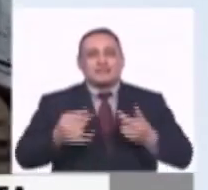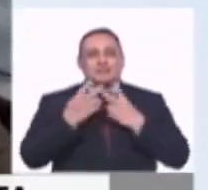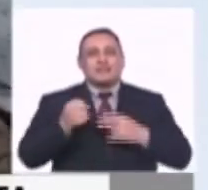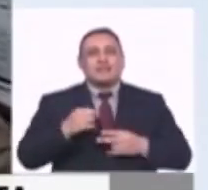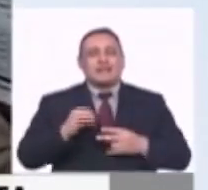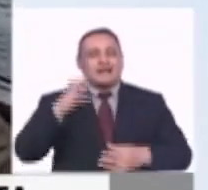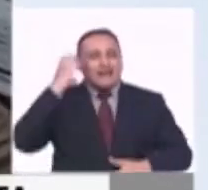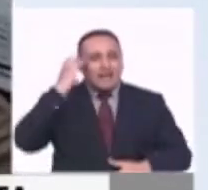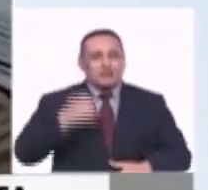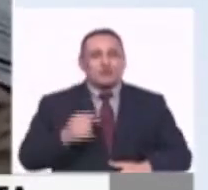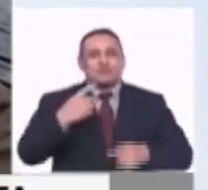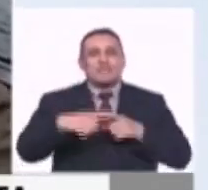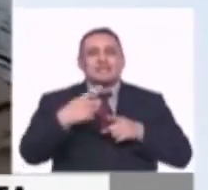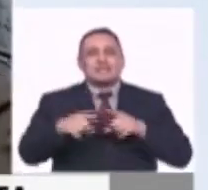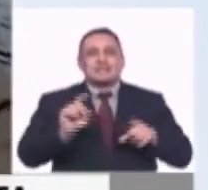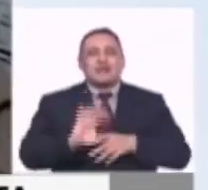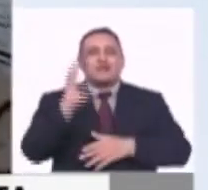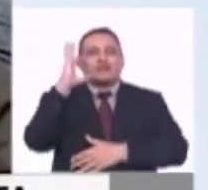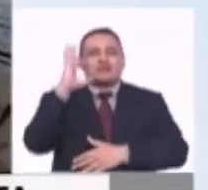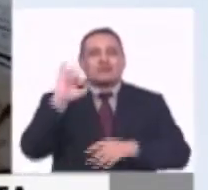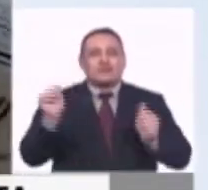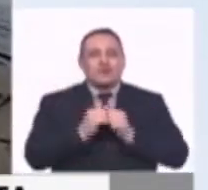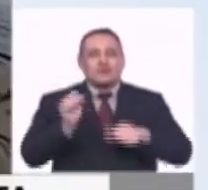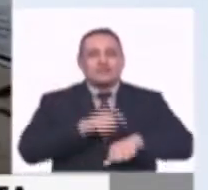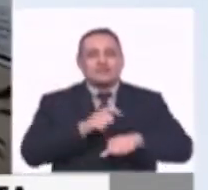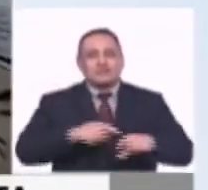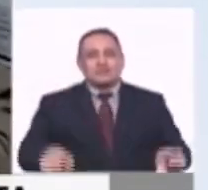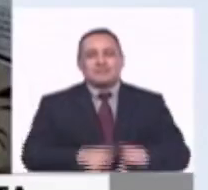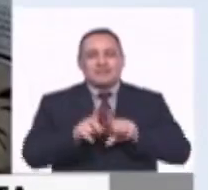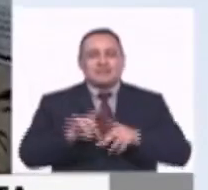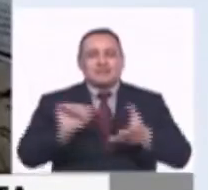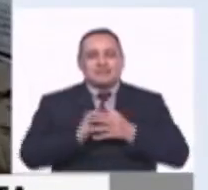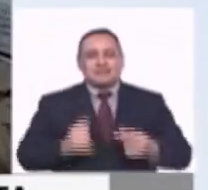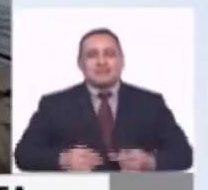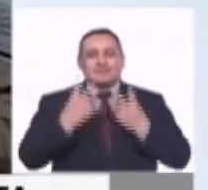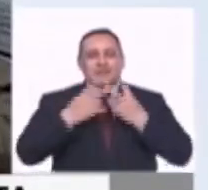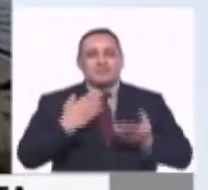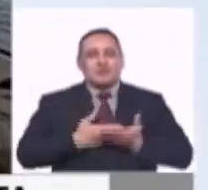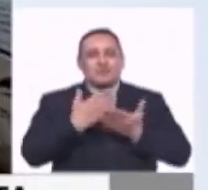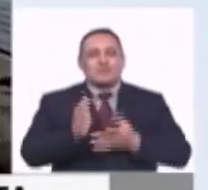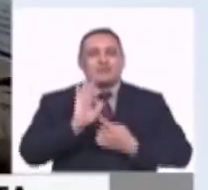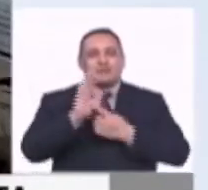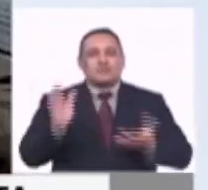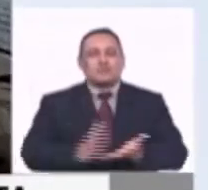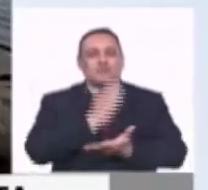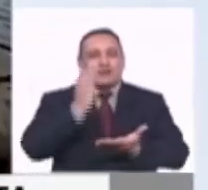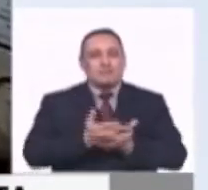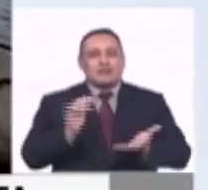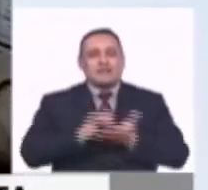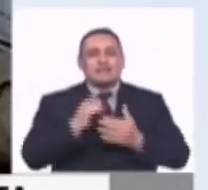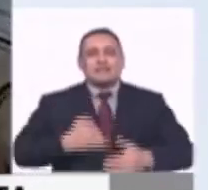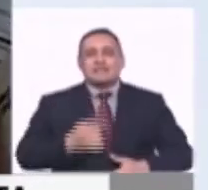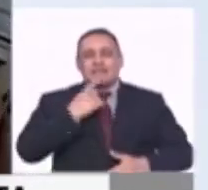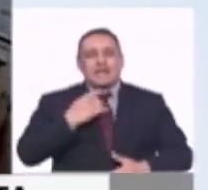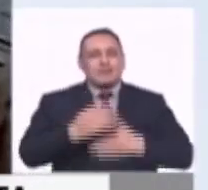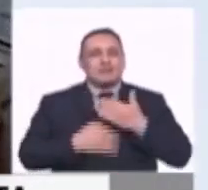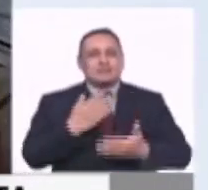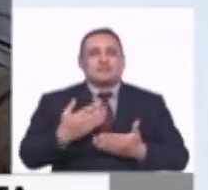Taxis, y la Confederación de Radio Taxi en este momento está con nosotros planteando la problemática que ellos están